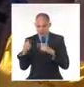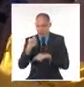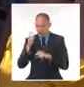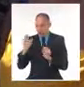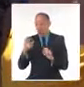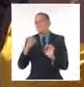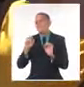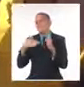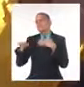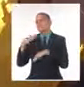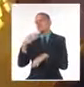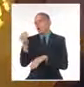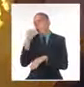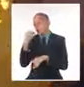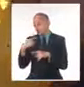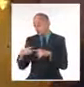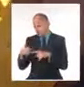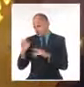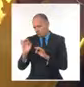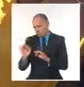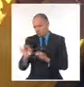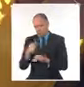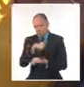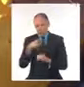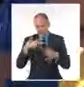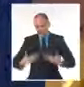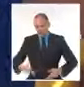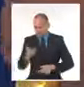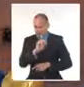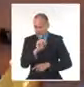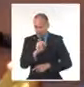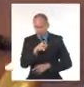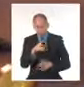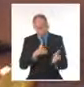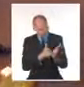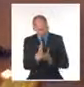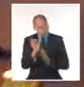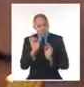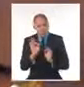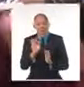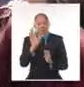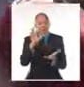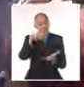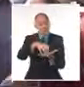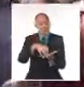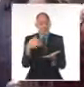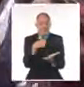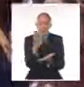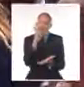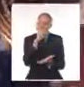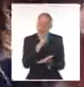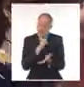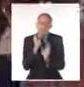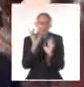Alimentaria. Les llamó a no desmayar en los esfuerzos por preservar la ciudad, sin dudas una de las más